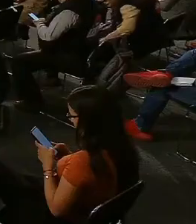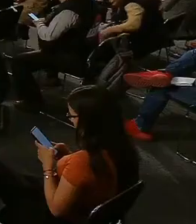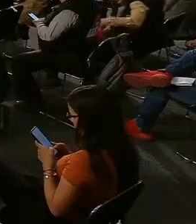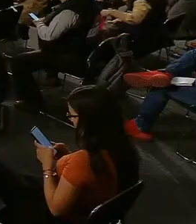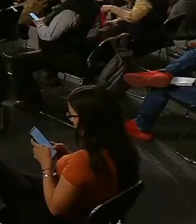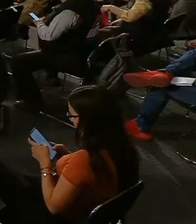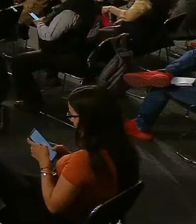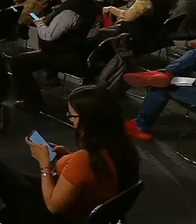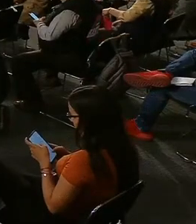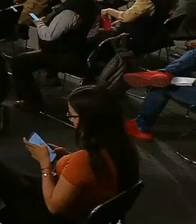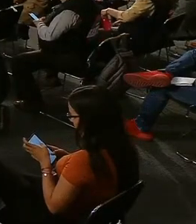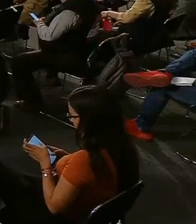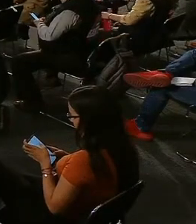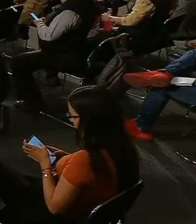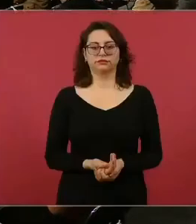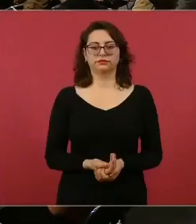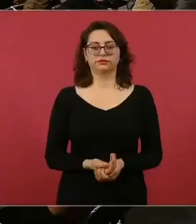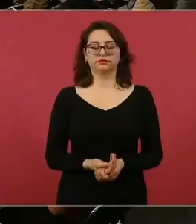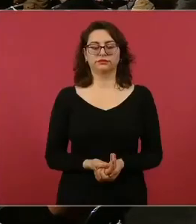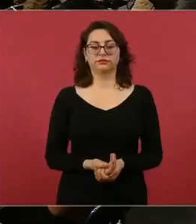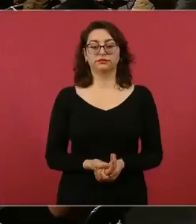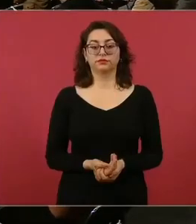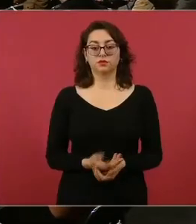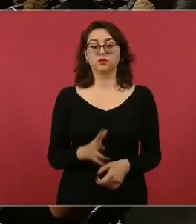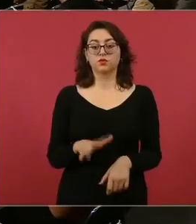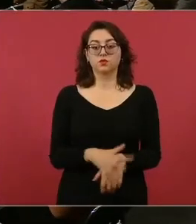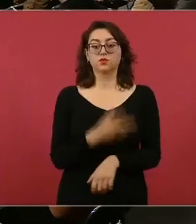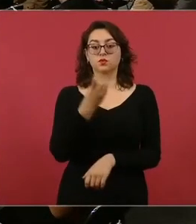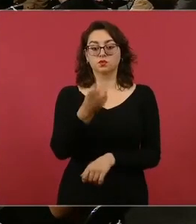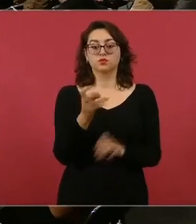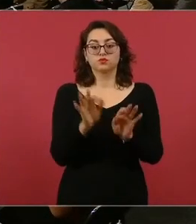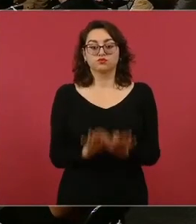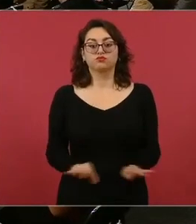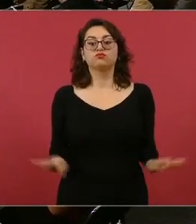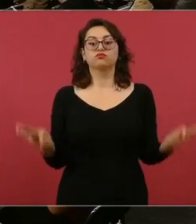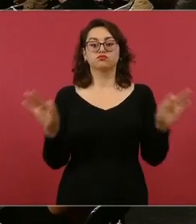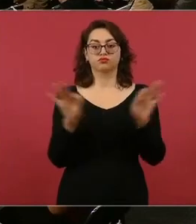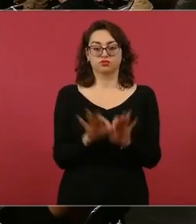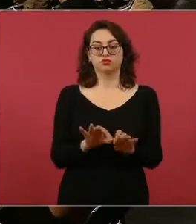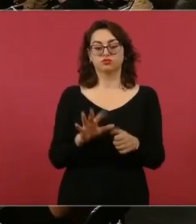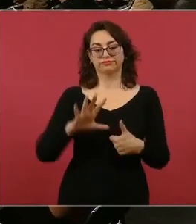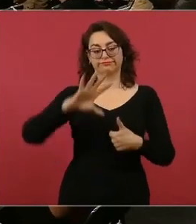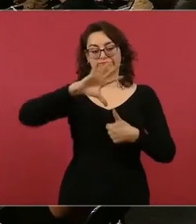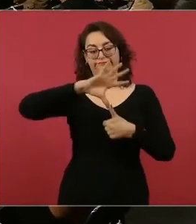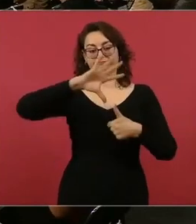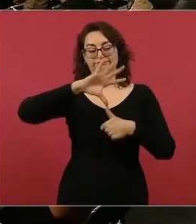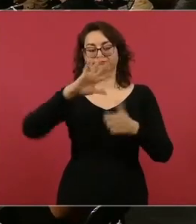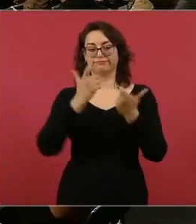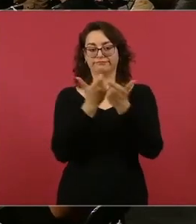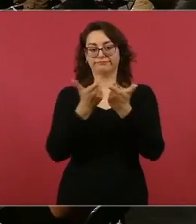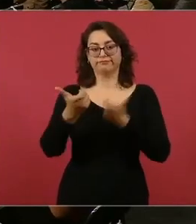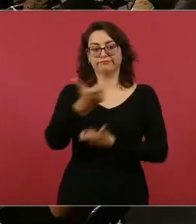Por eso es muy importante la integración económica en América del Norte.